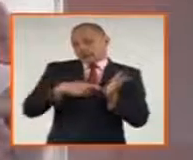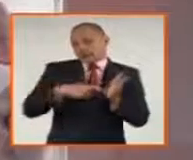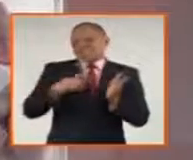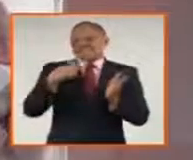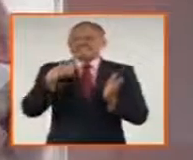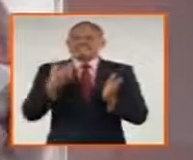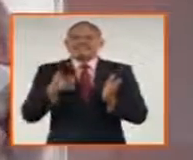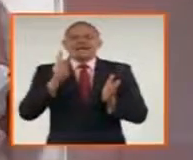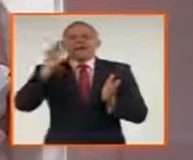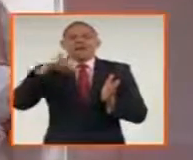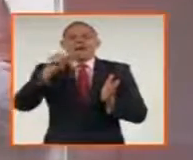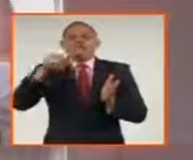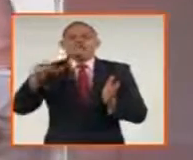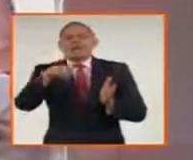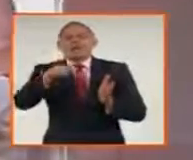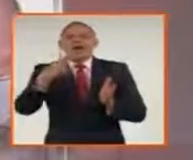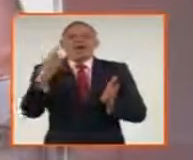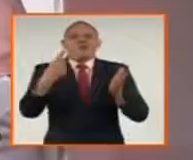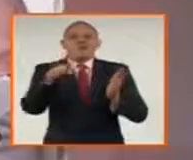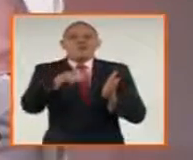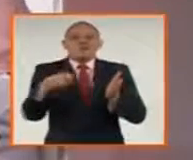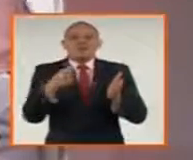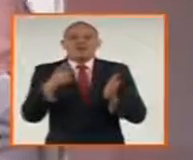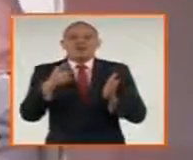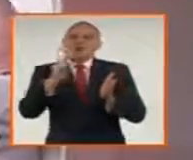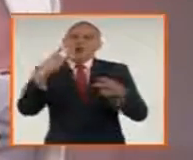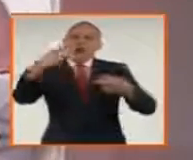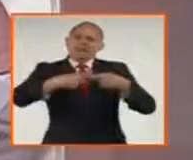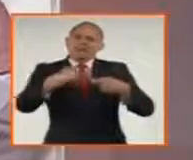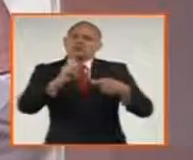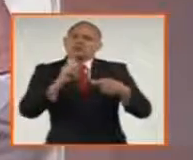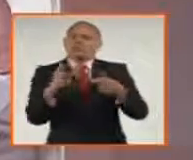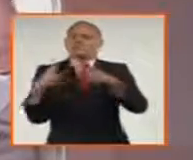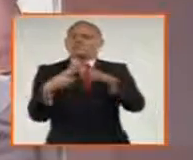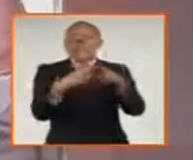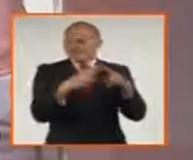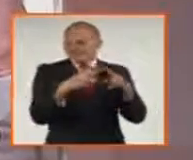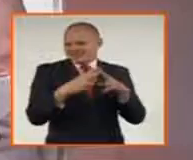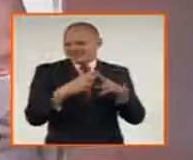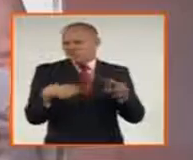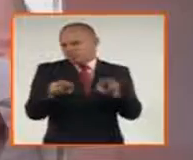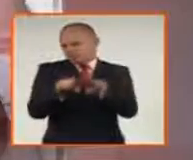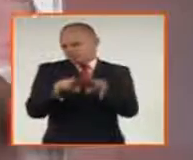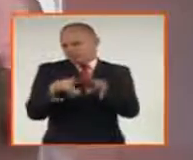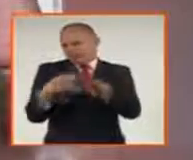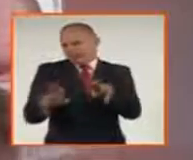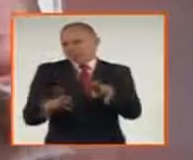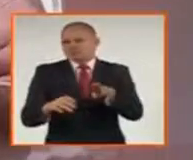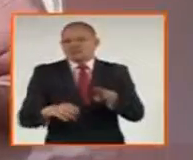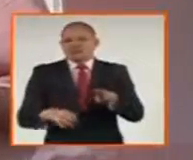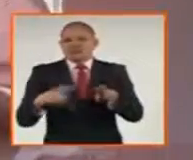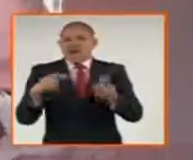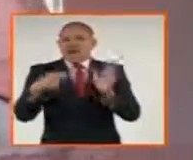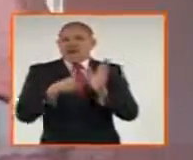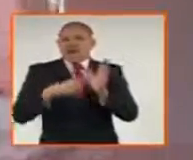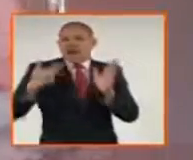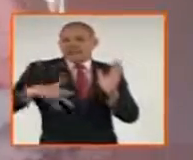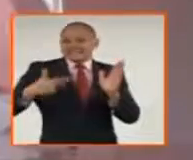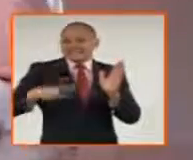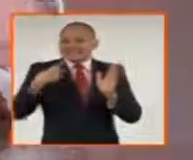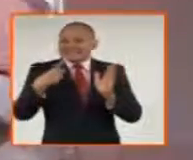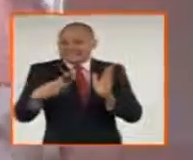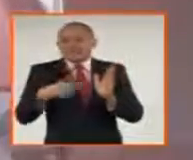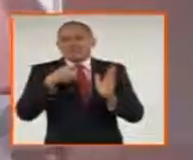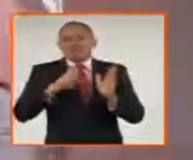conceden derecho a alimento a los miembros de esa unión, ni les dan derecho a herencia. Y entonces, tratando de separar dos instituciones